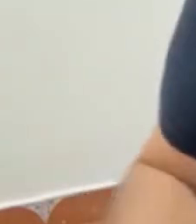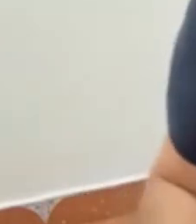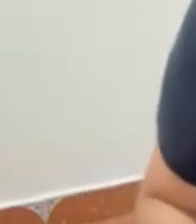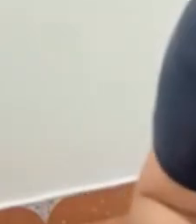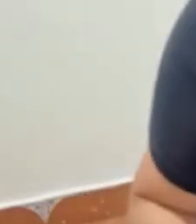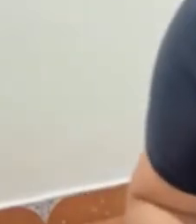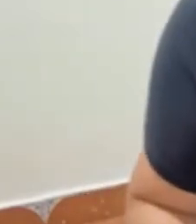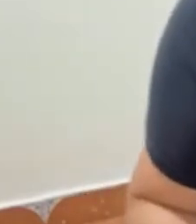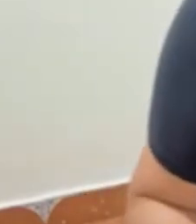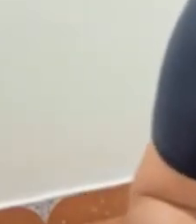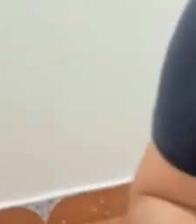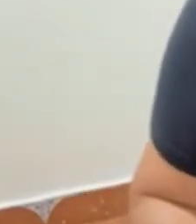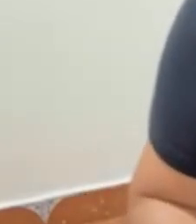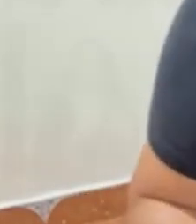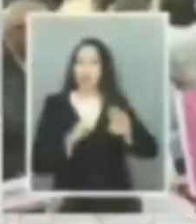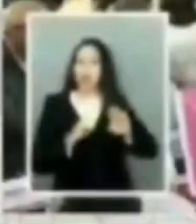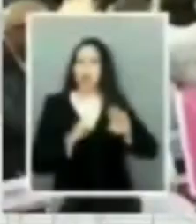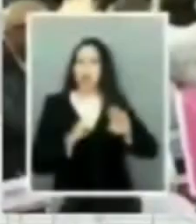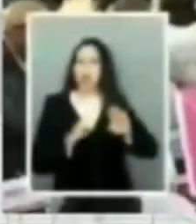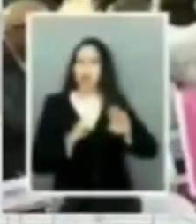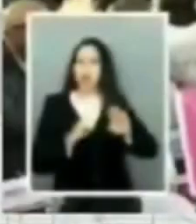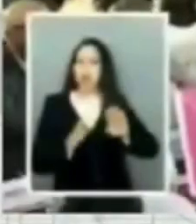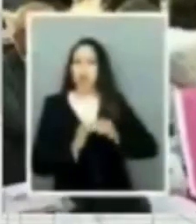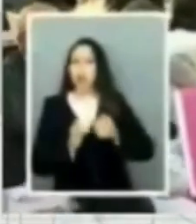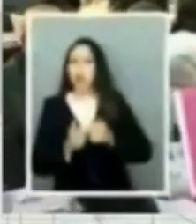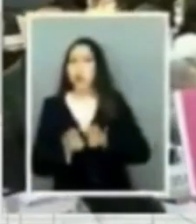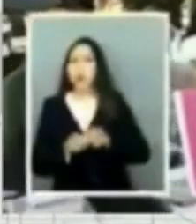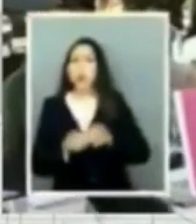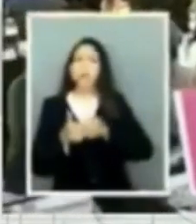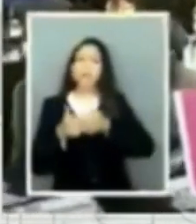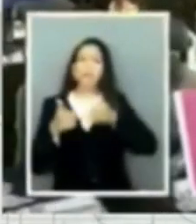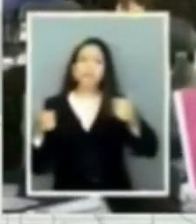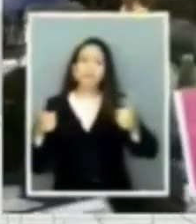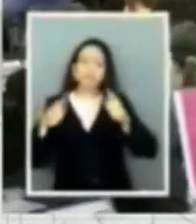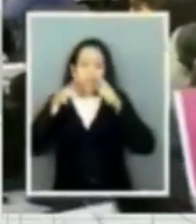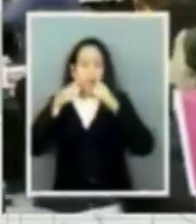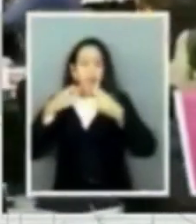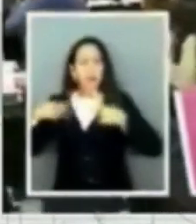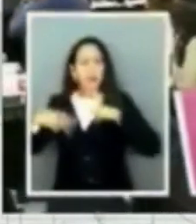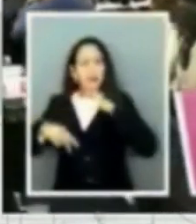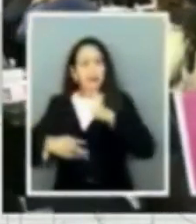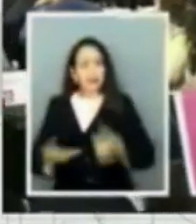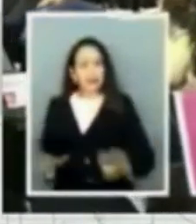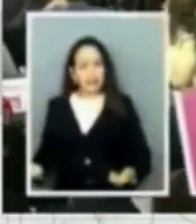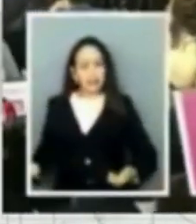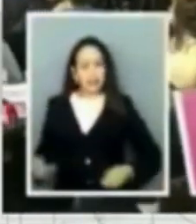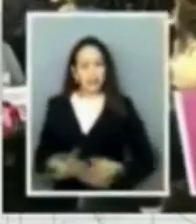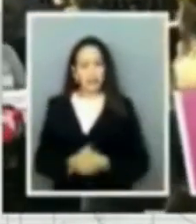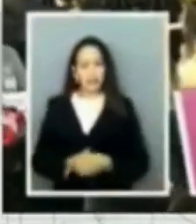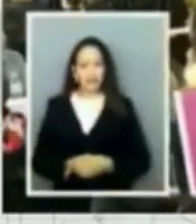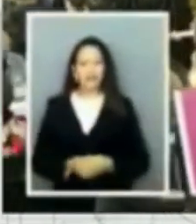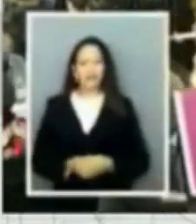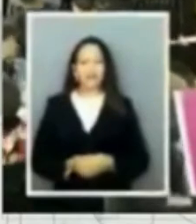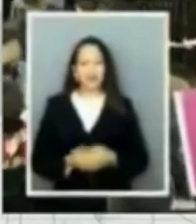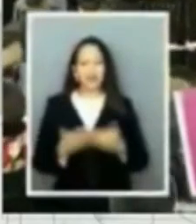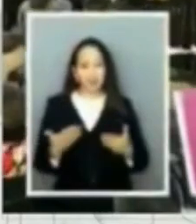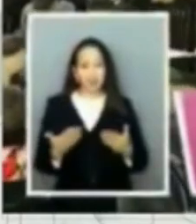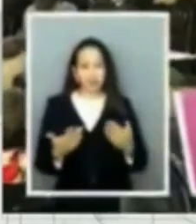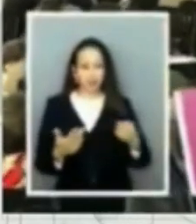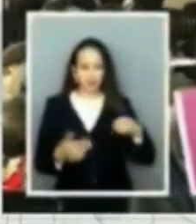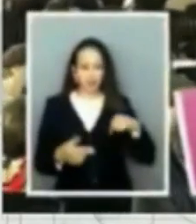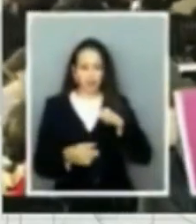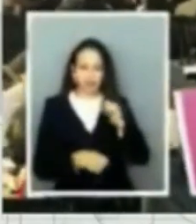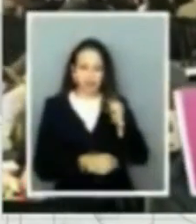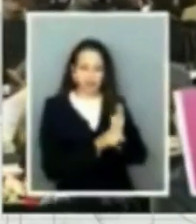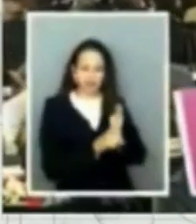Ve y escuche, hay que re retomar esto. Ante la coyuntura nacional debemos preguntarnos,